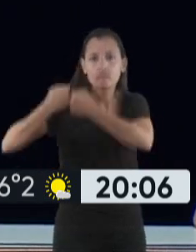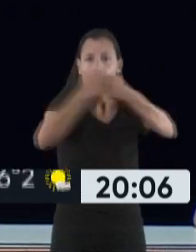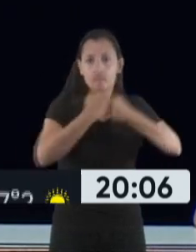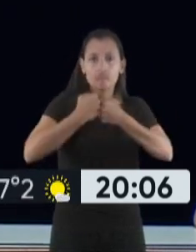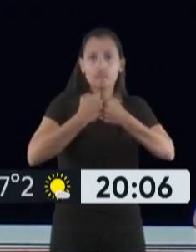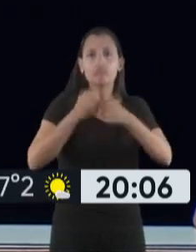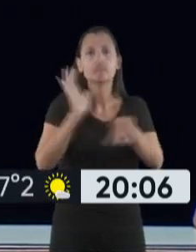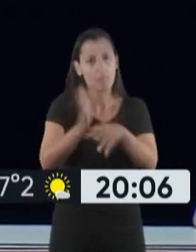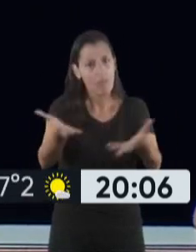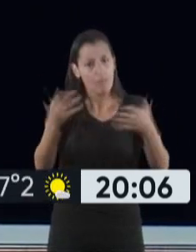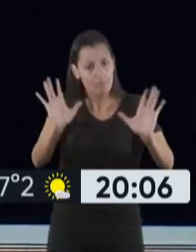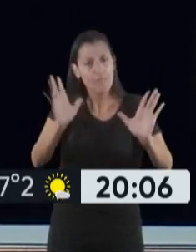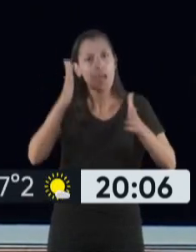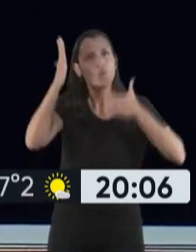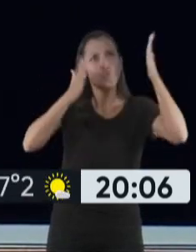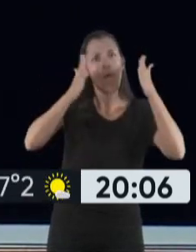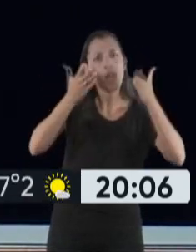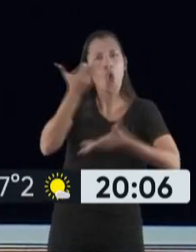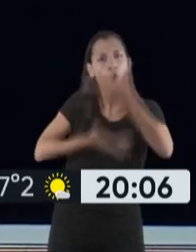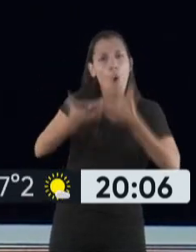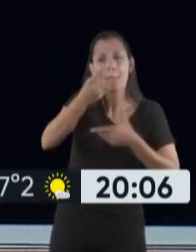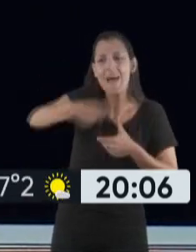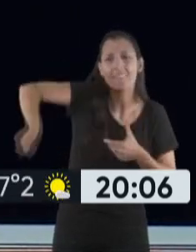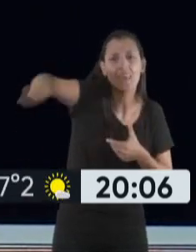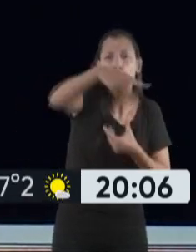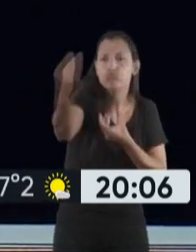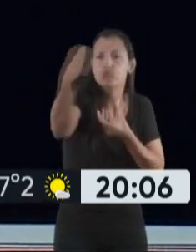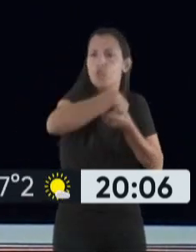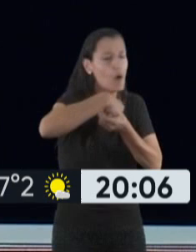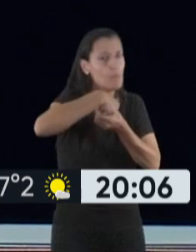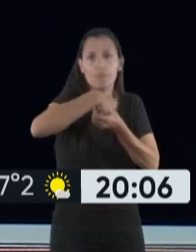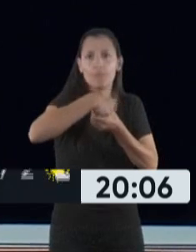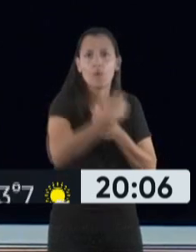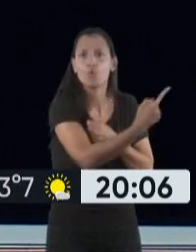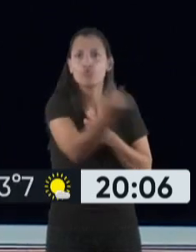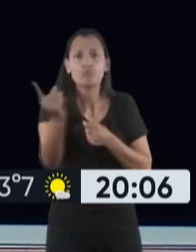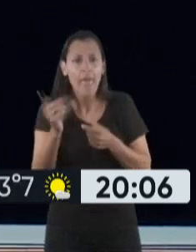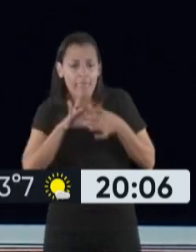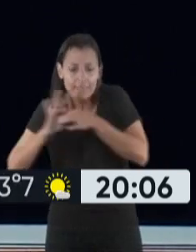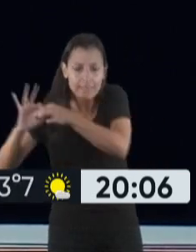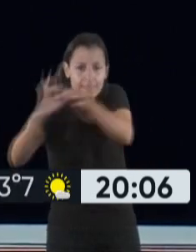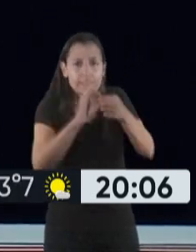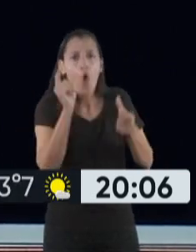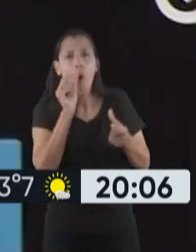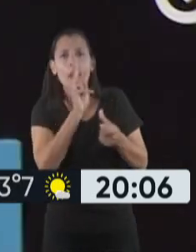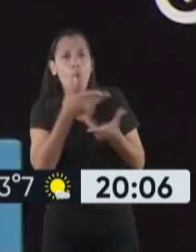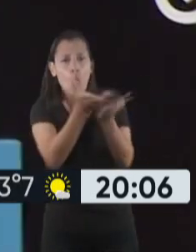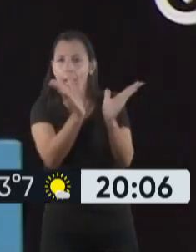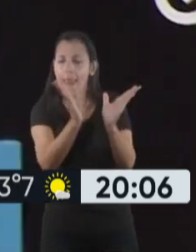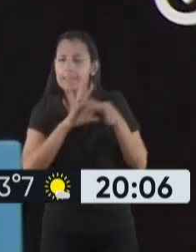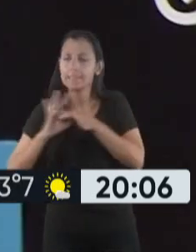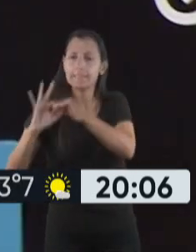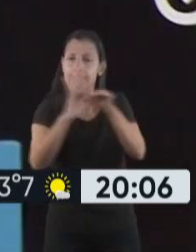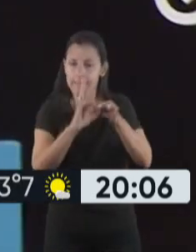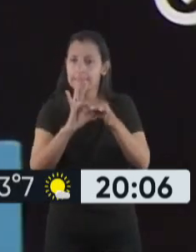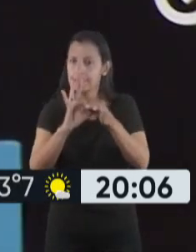Déjenme compartir esta utopía mía con cada uno de ustedes, con cada una de ustedes, con cada uno de ustedes.